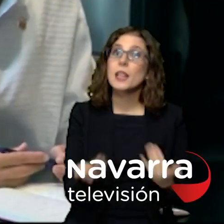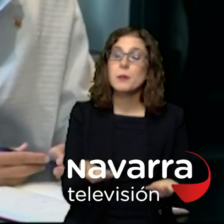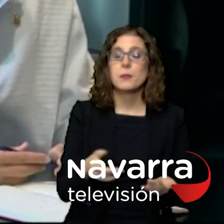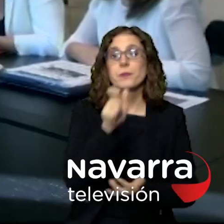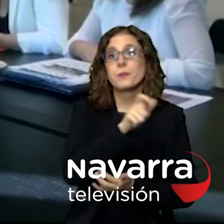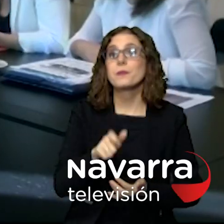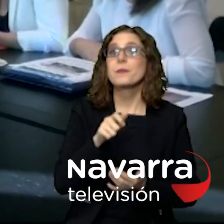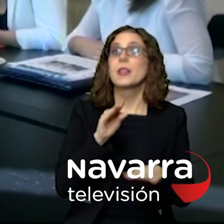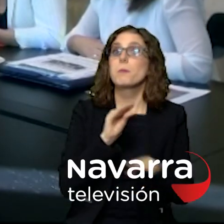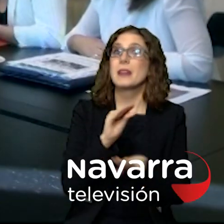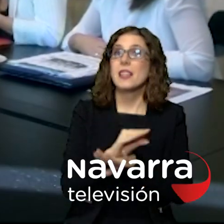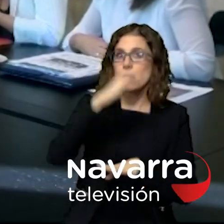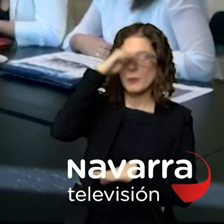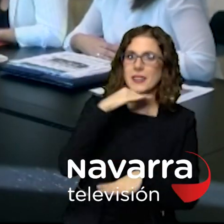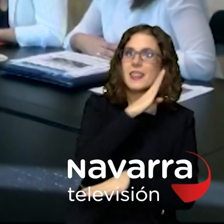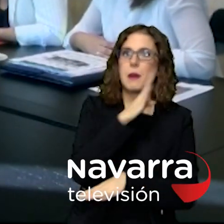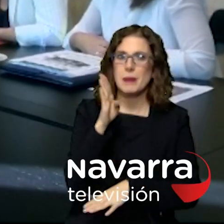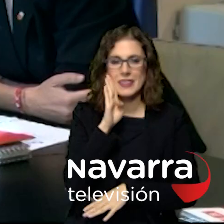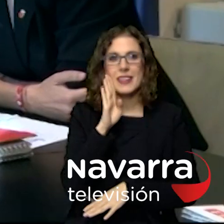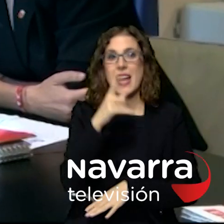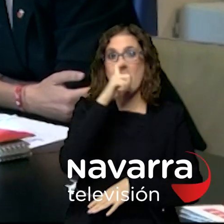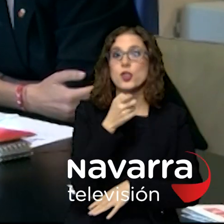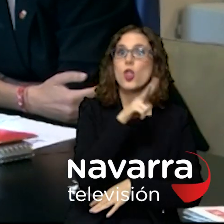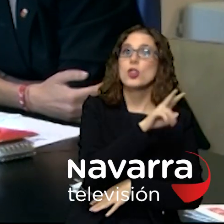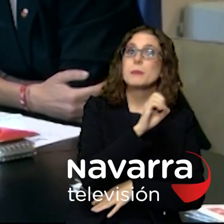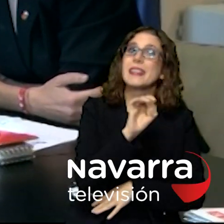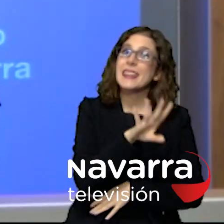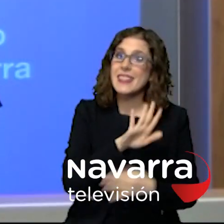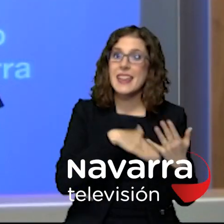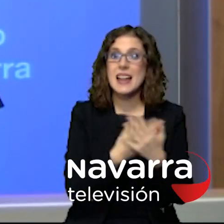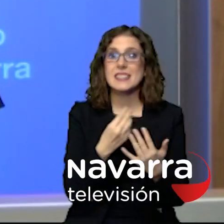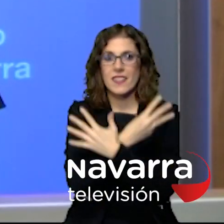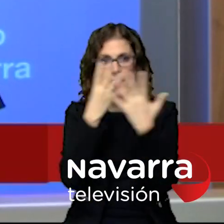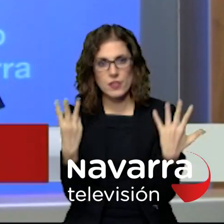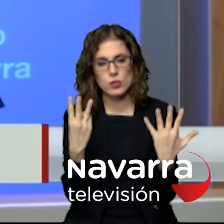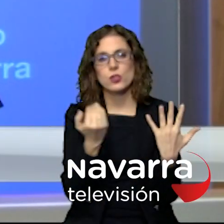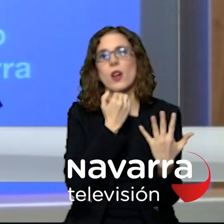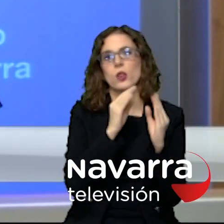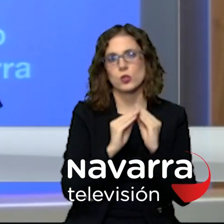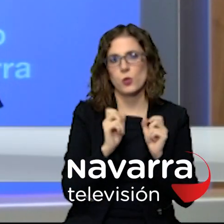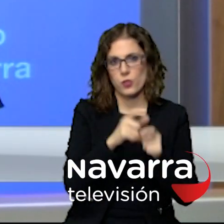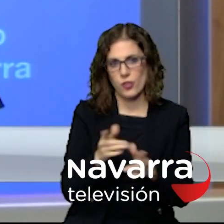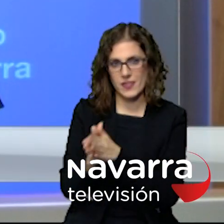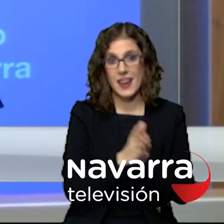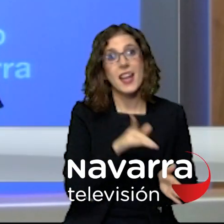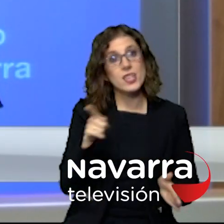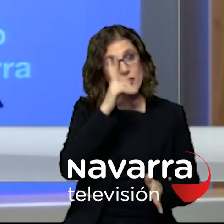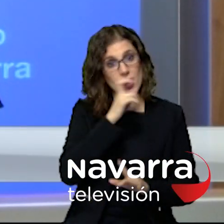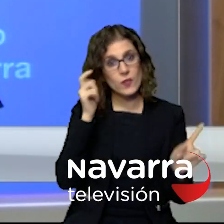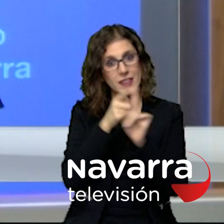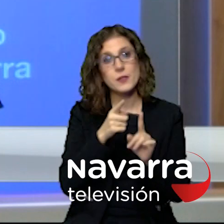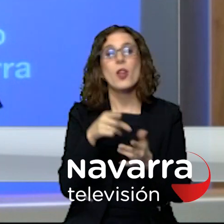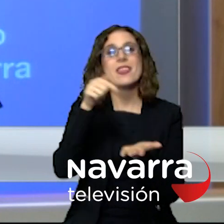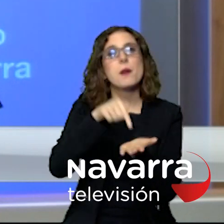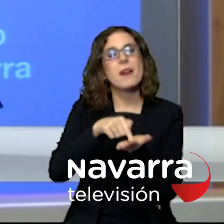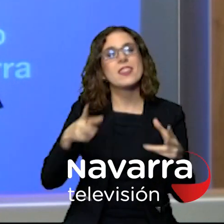prestaciones de maternidad y paternidad entre 2015 y 2018. Vendría a poner solución a las demandas sociales del colectivo